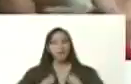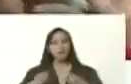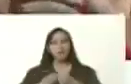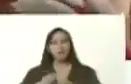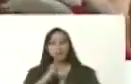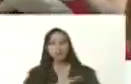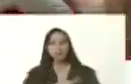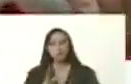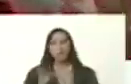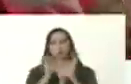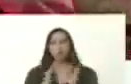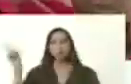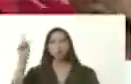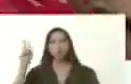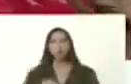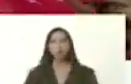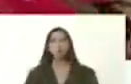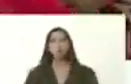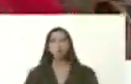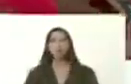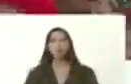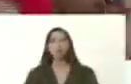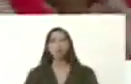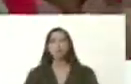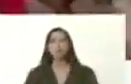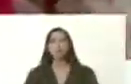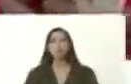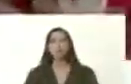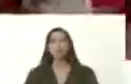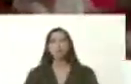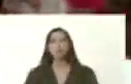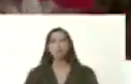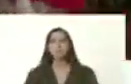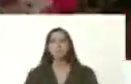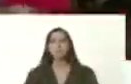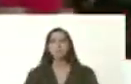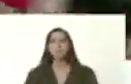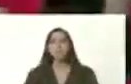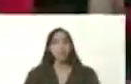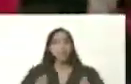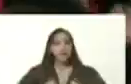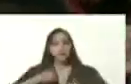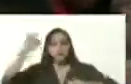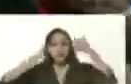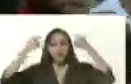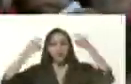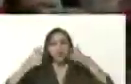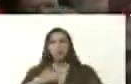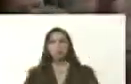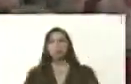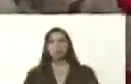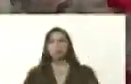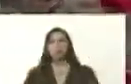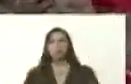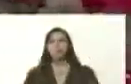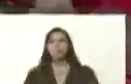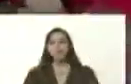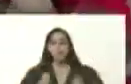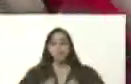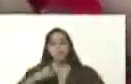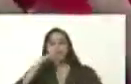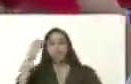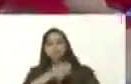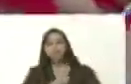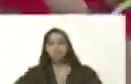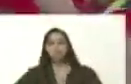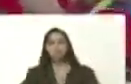Venezuela! ¡Que viva no. ¡Que viva Chávez! ¡Que viva Maduro! ¡Que